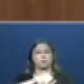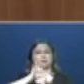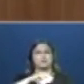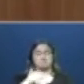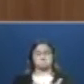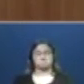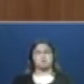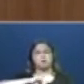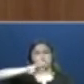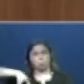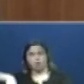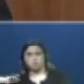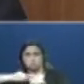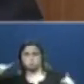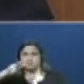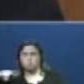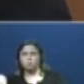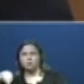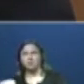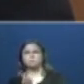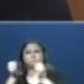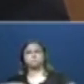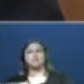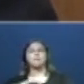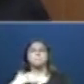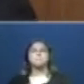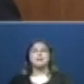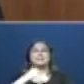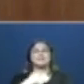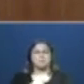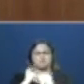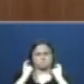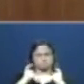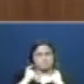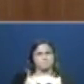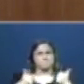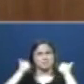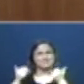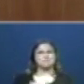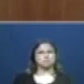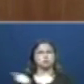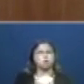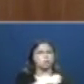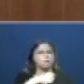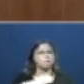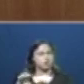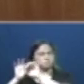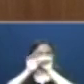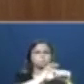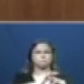el cuarto trimestre de este año para trabajar así de forma más intensa y coordinada con todas las entidades que aquí